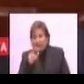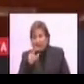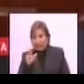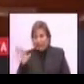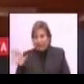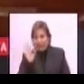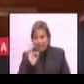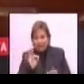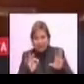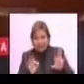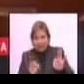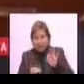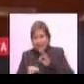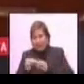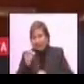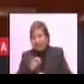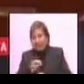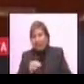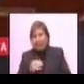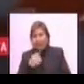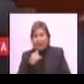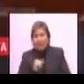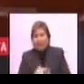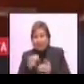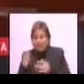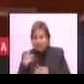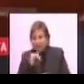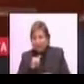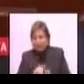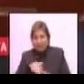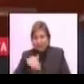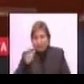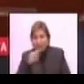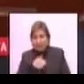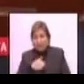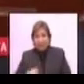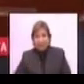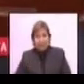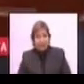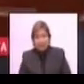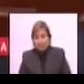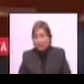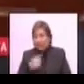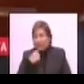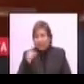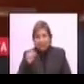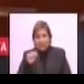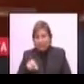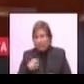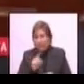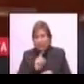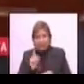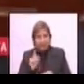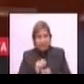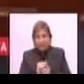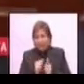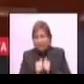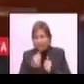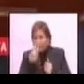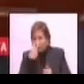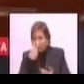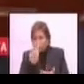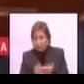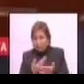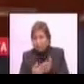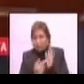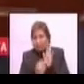un ministro de acá y ponerlo en el otro lado y dejar a este sí, solamente que se vaya el presidente del Consejo de Ministros. Esto no funciona, presidente. Está claro por